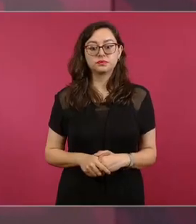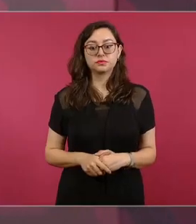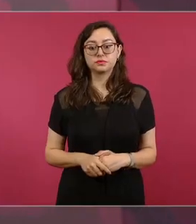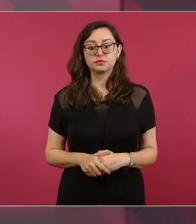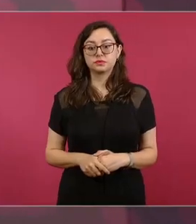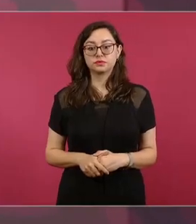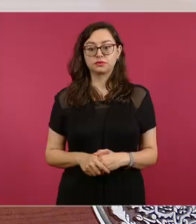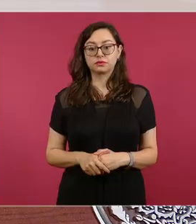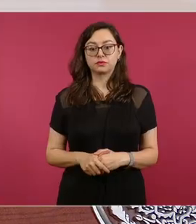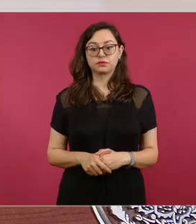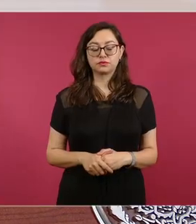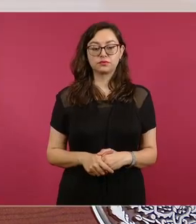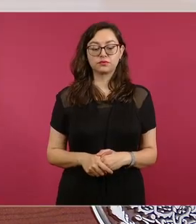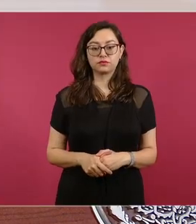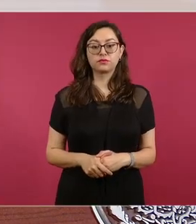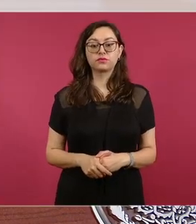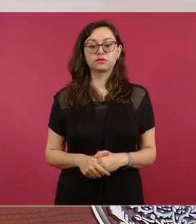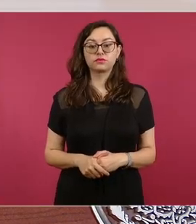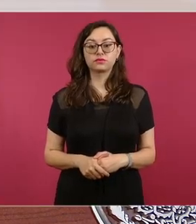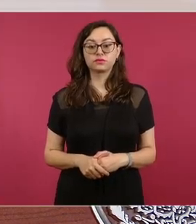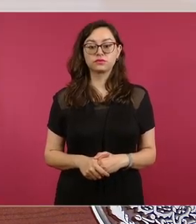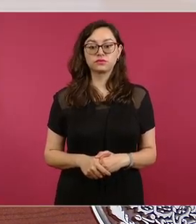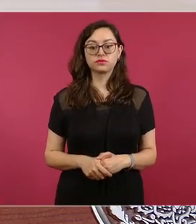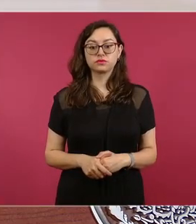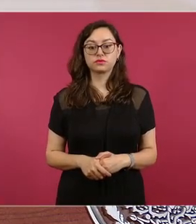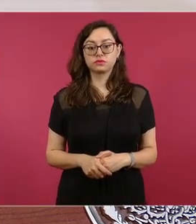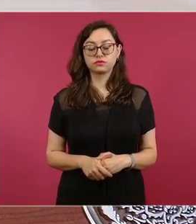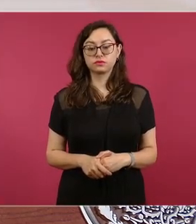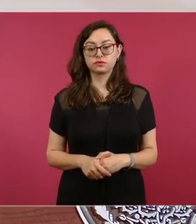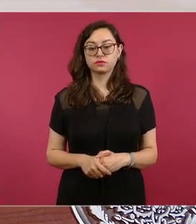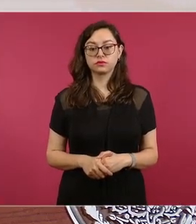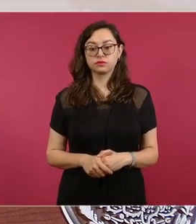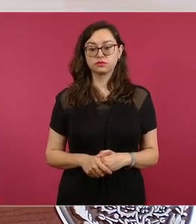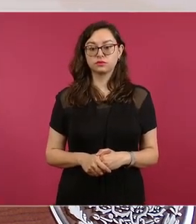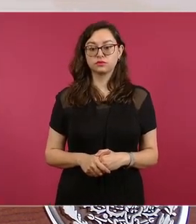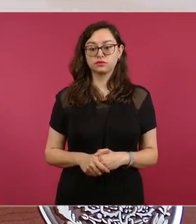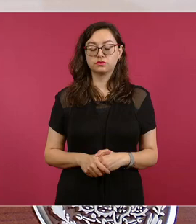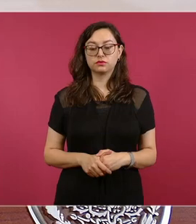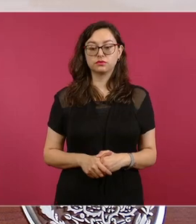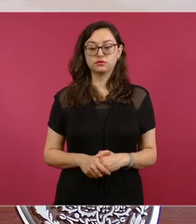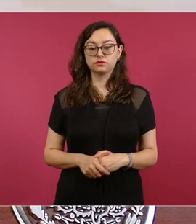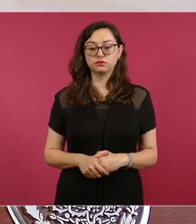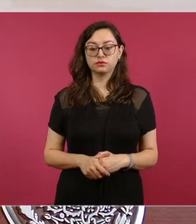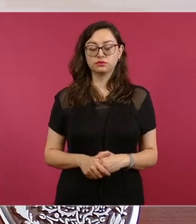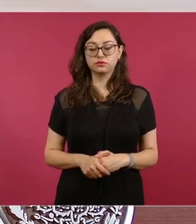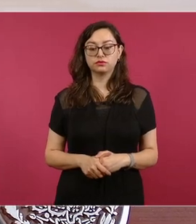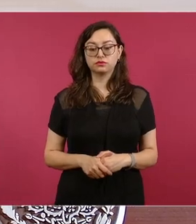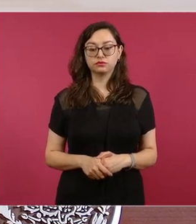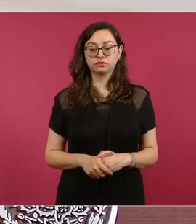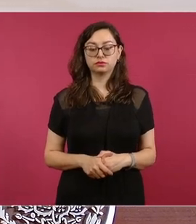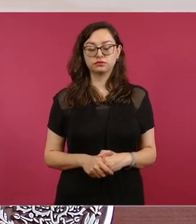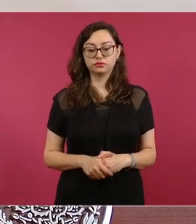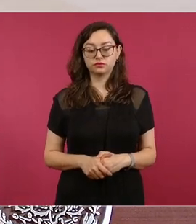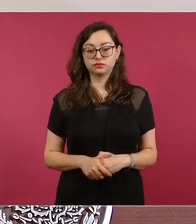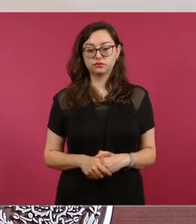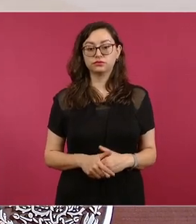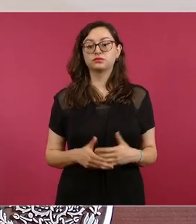nosotros, nuestros antepasados,